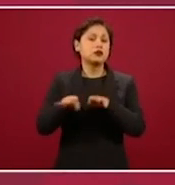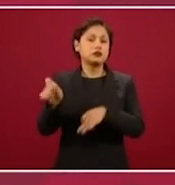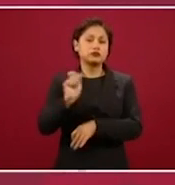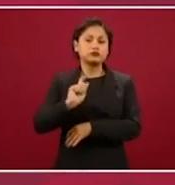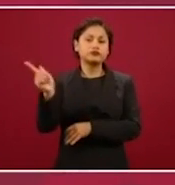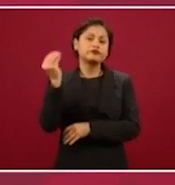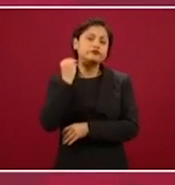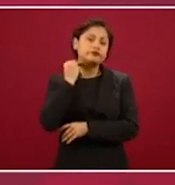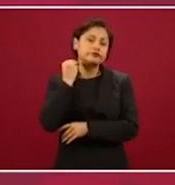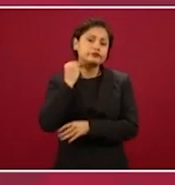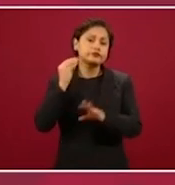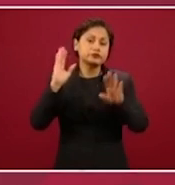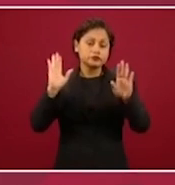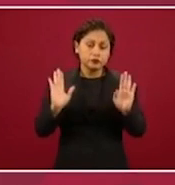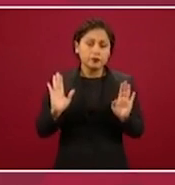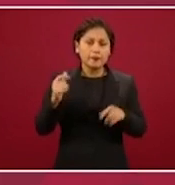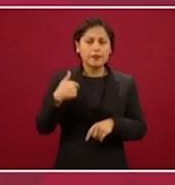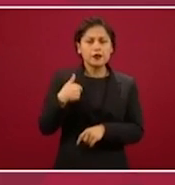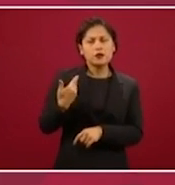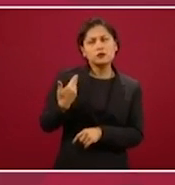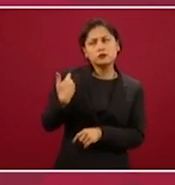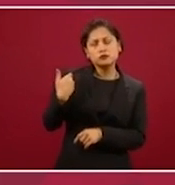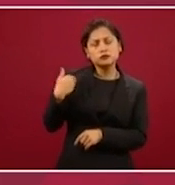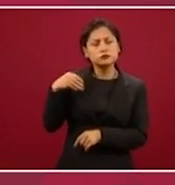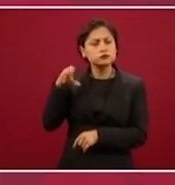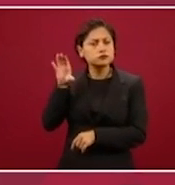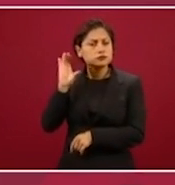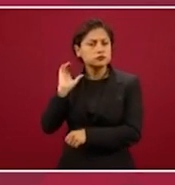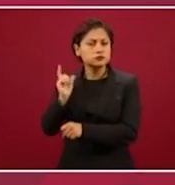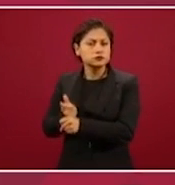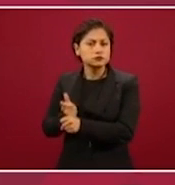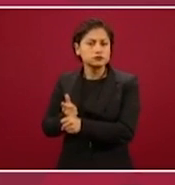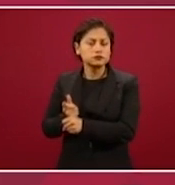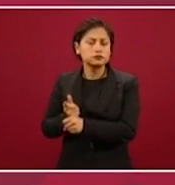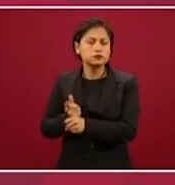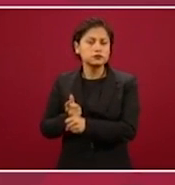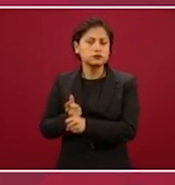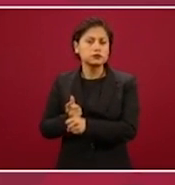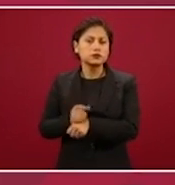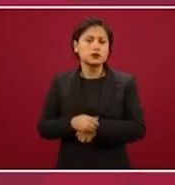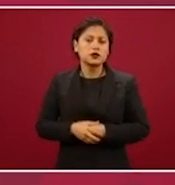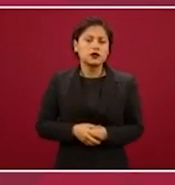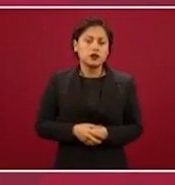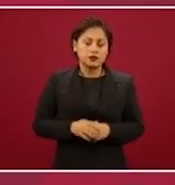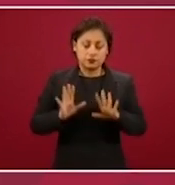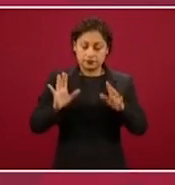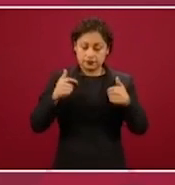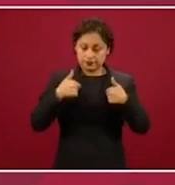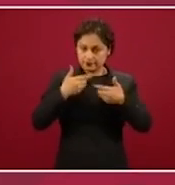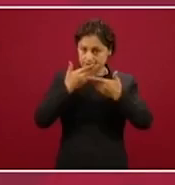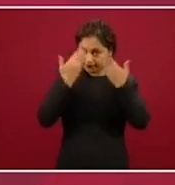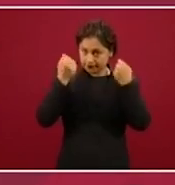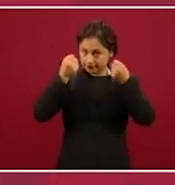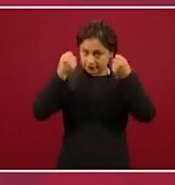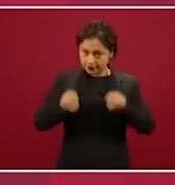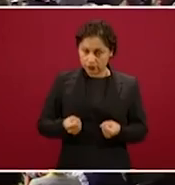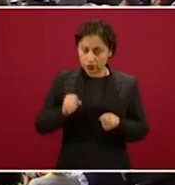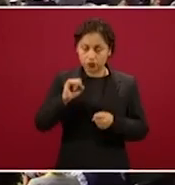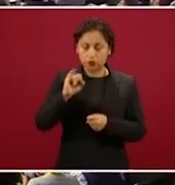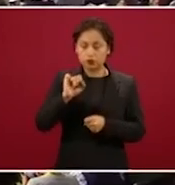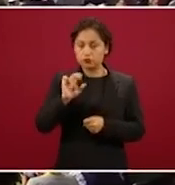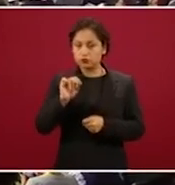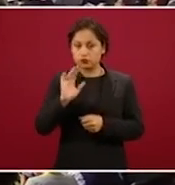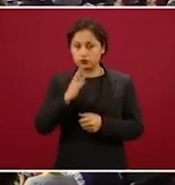en los últimos tiempos que estaba también, no sé si sea cierto, leí